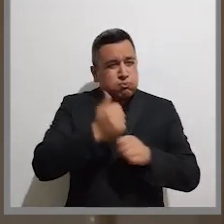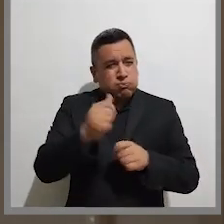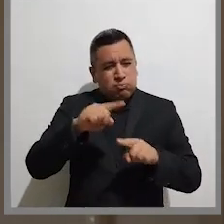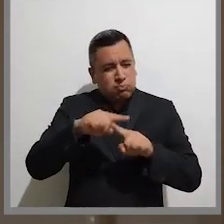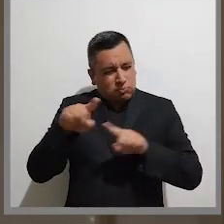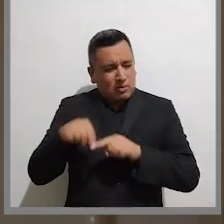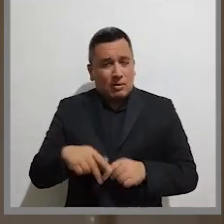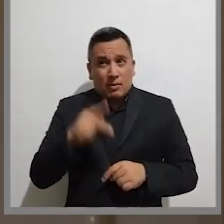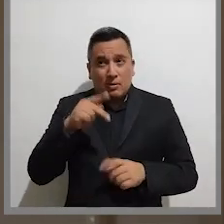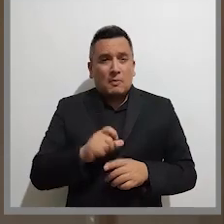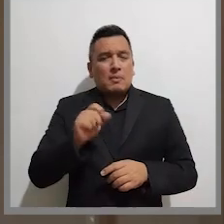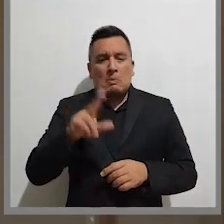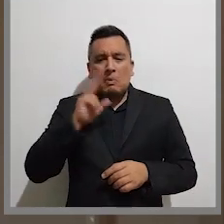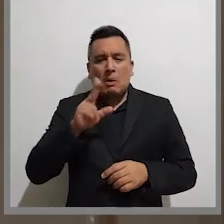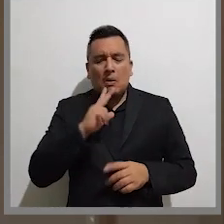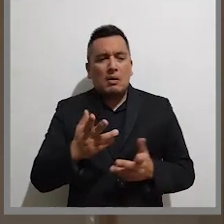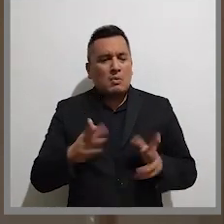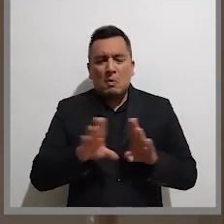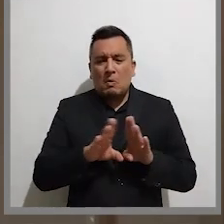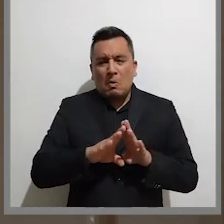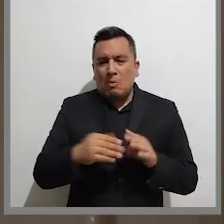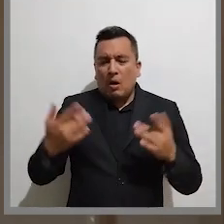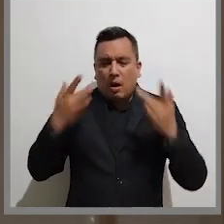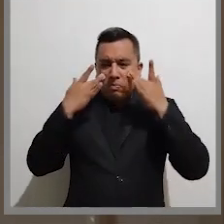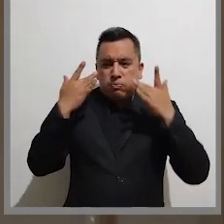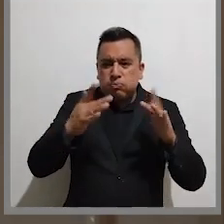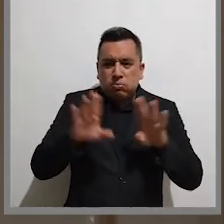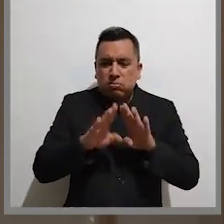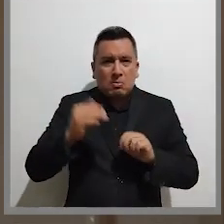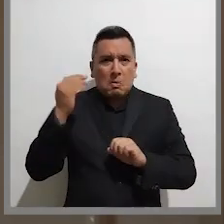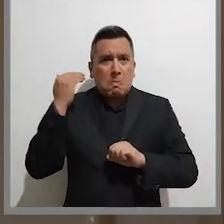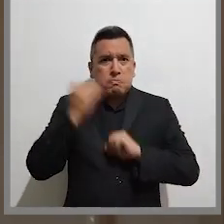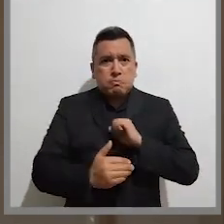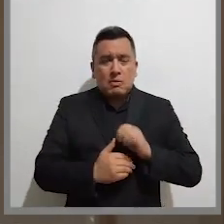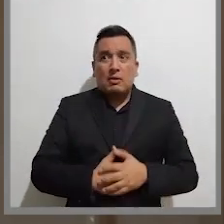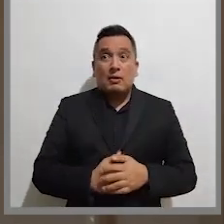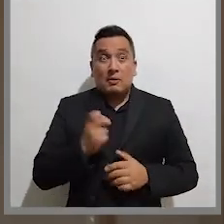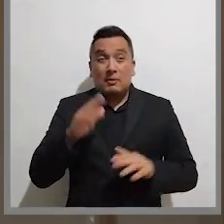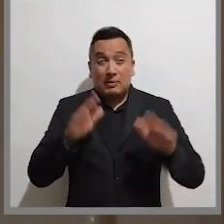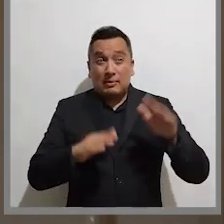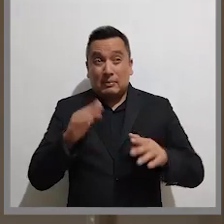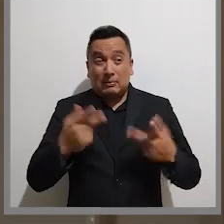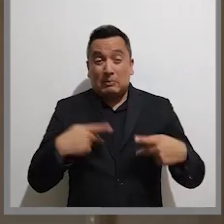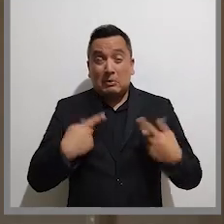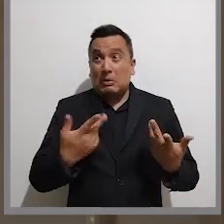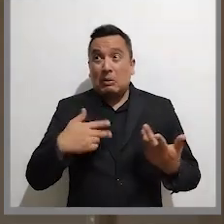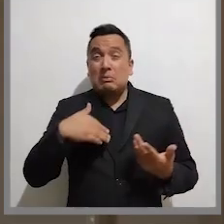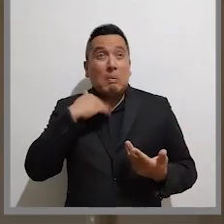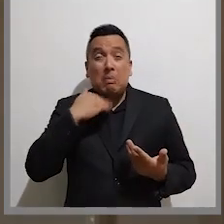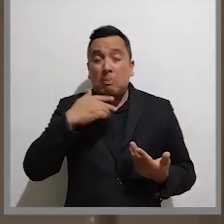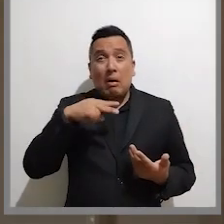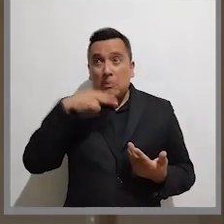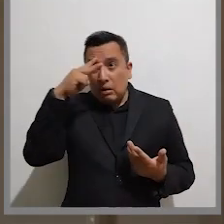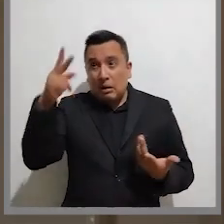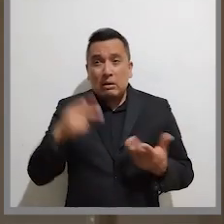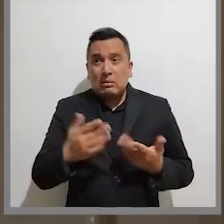todo la complejidad para salir de estos círculos y de cómo muchas veces la víctima primero no se da cuenta y luego cuando se